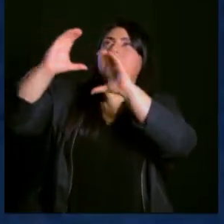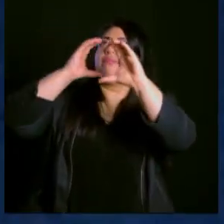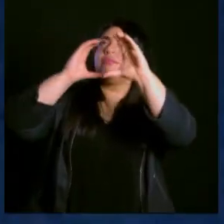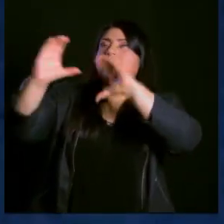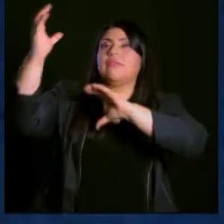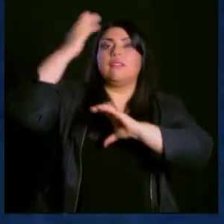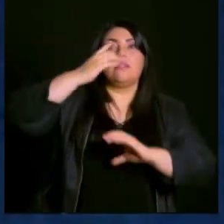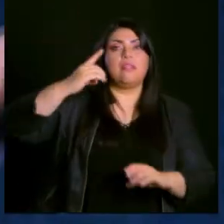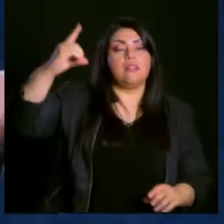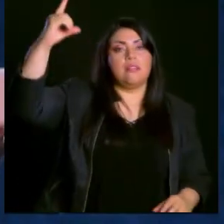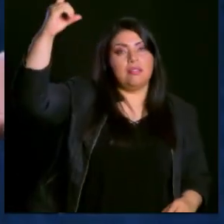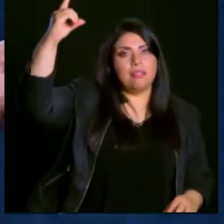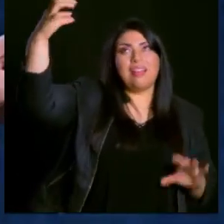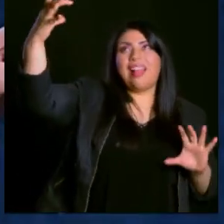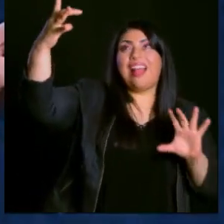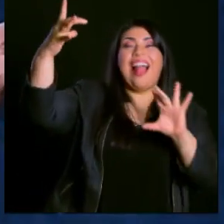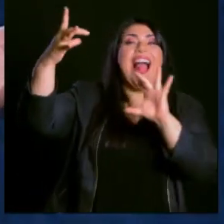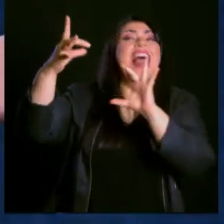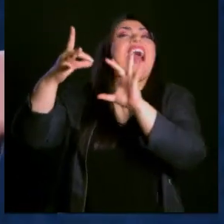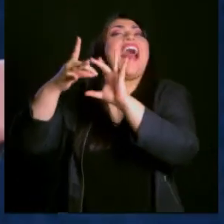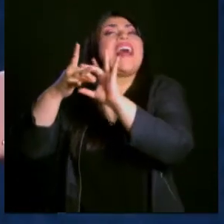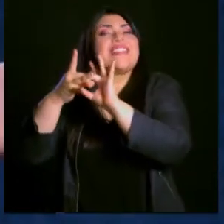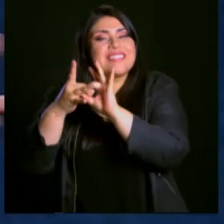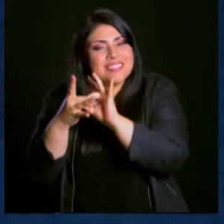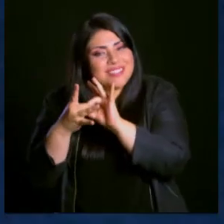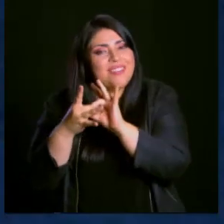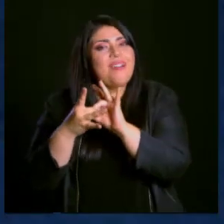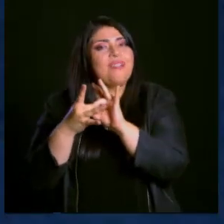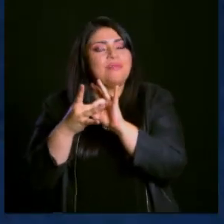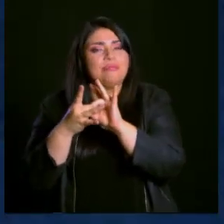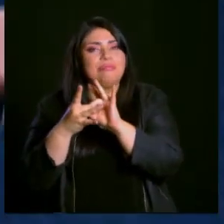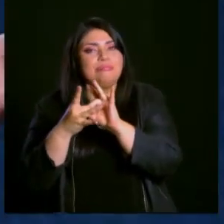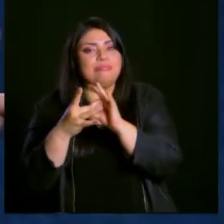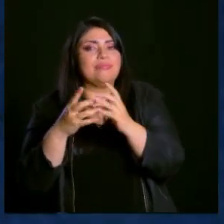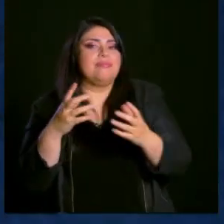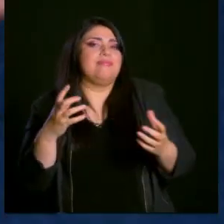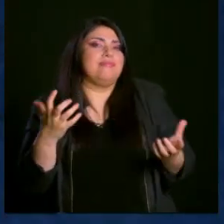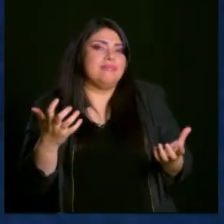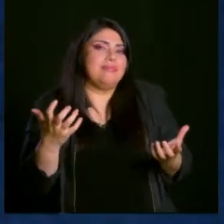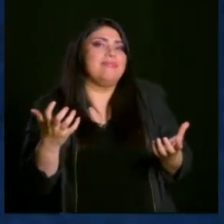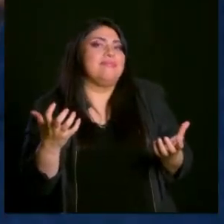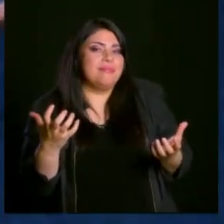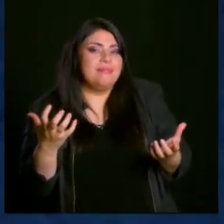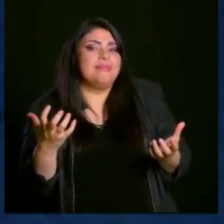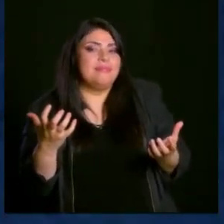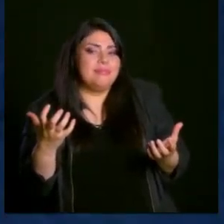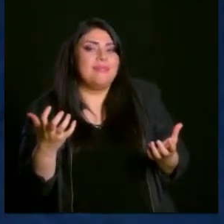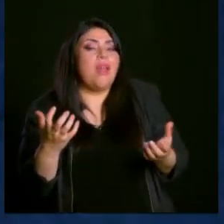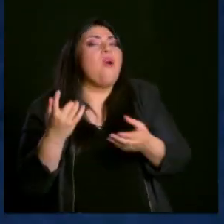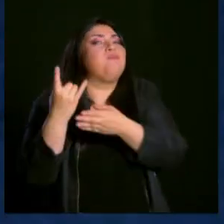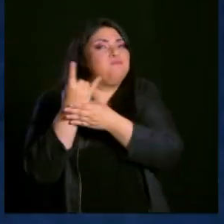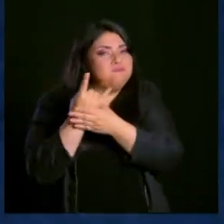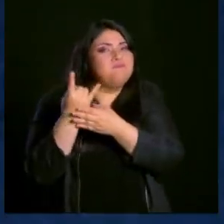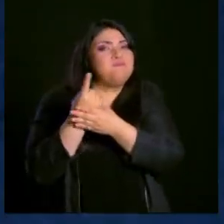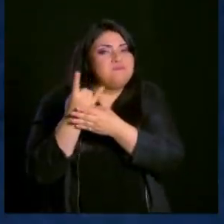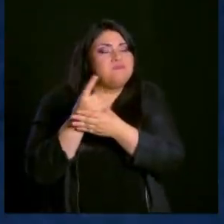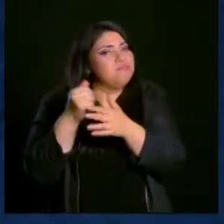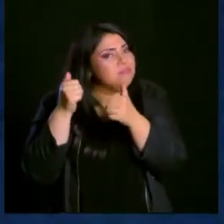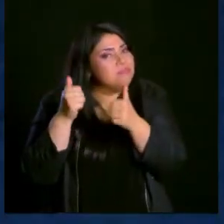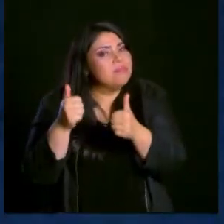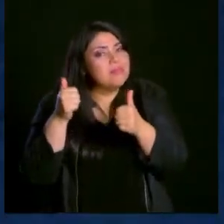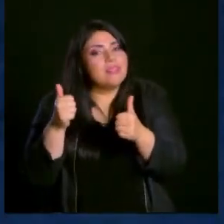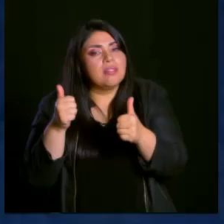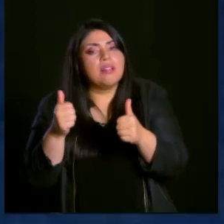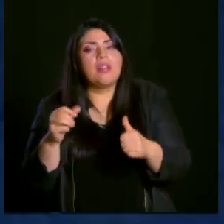no ser que tengamos un intérprete del Espíritu Santo Entonces es así pasa a ser útil sino solo nos